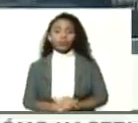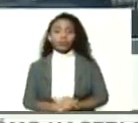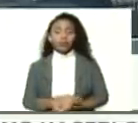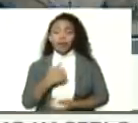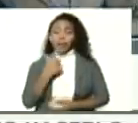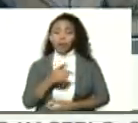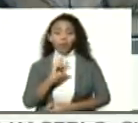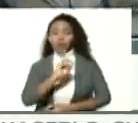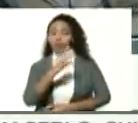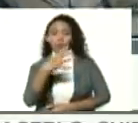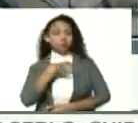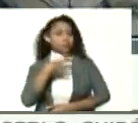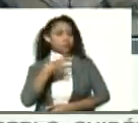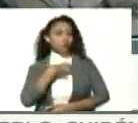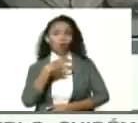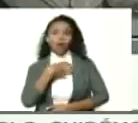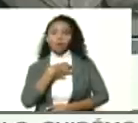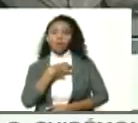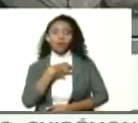Dijimos, no podemos